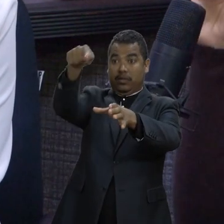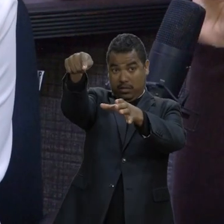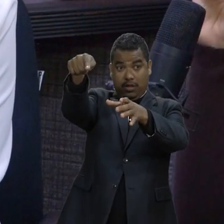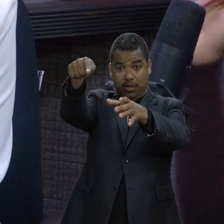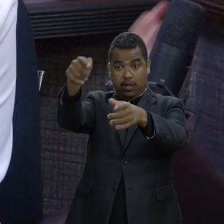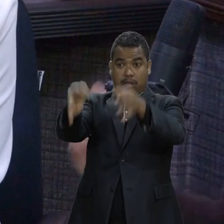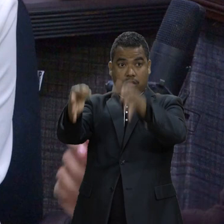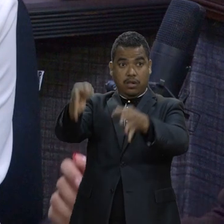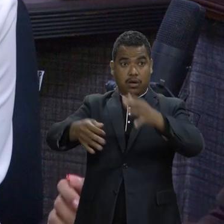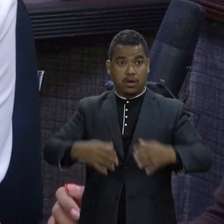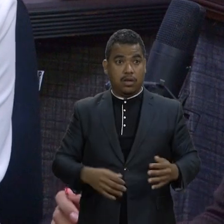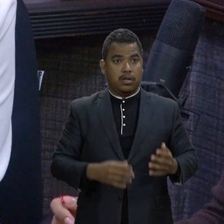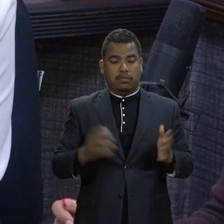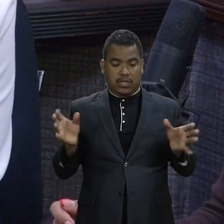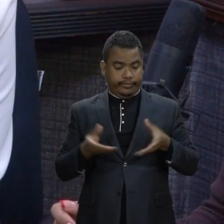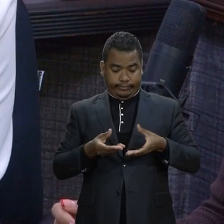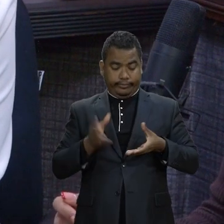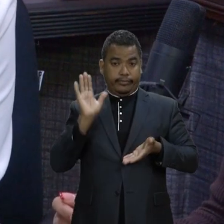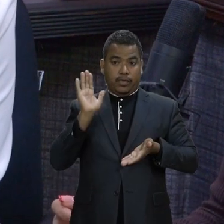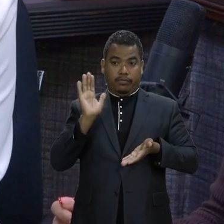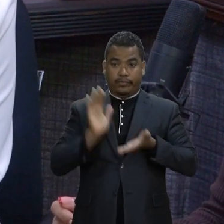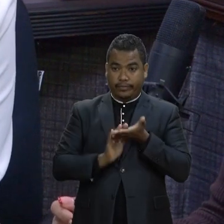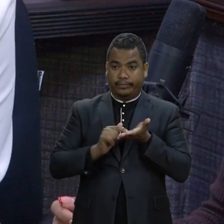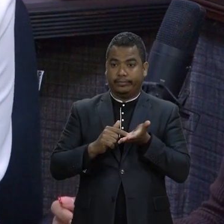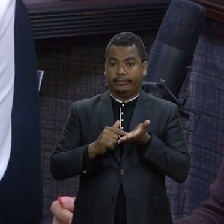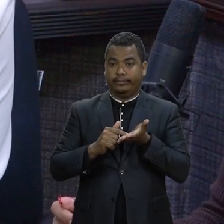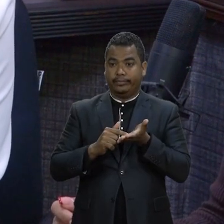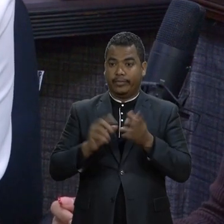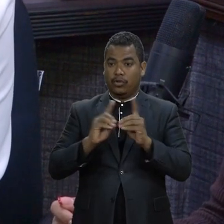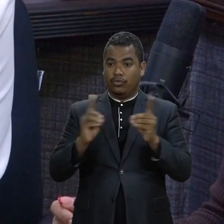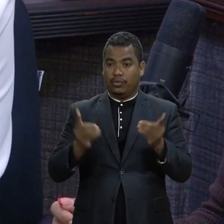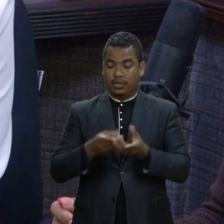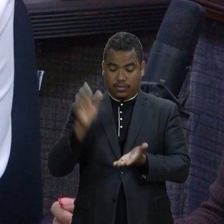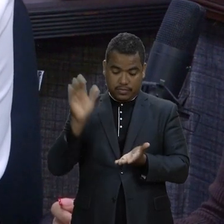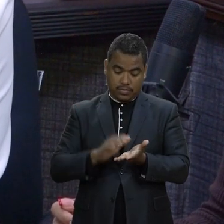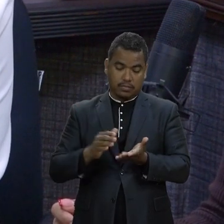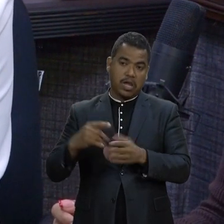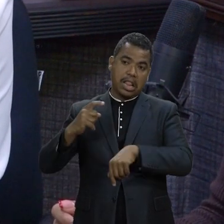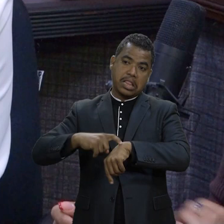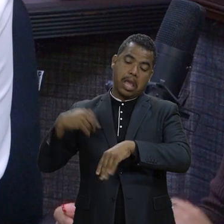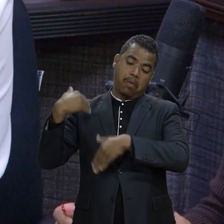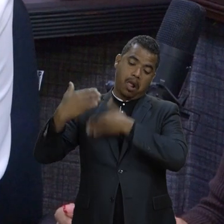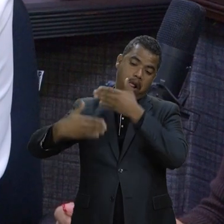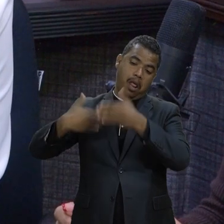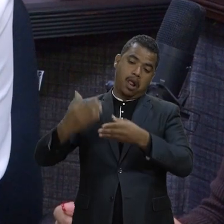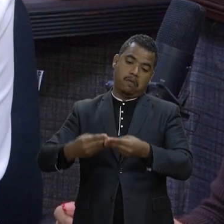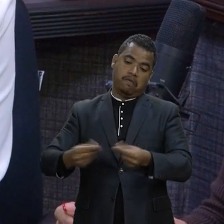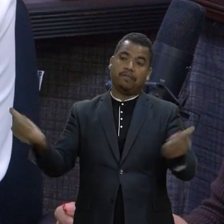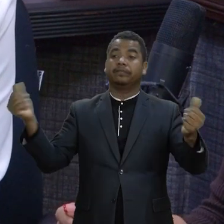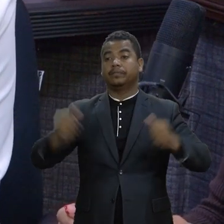presentando ahora con mucho mayor frecuencia en las redes es la noticia falsa. Falsa. Eso también es algo